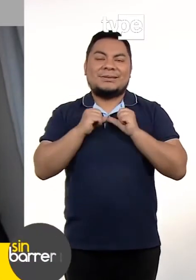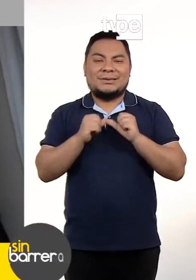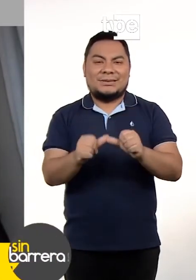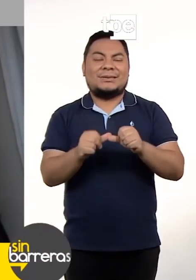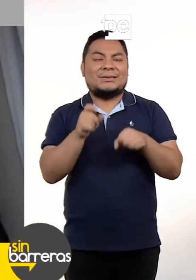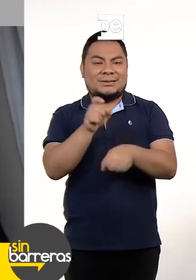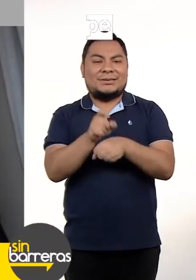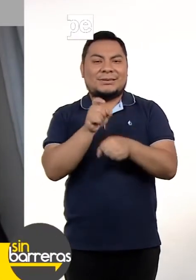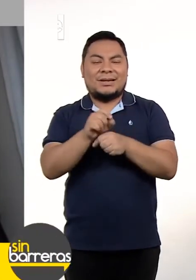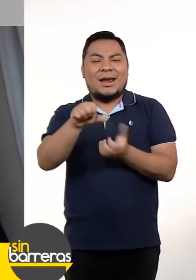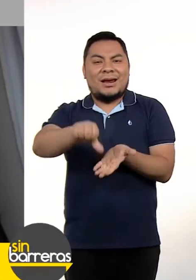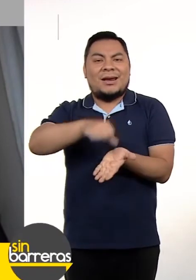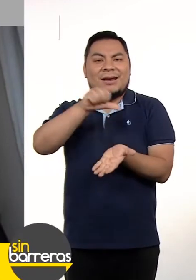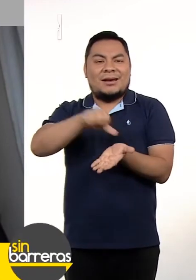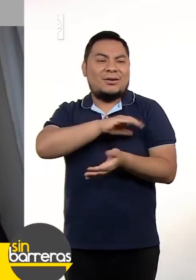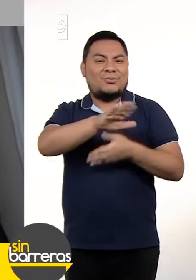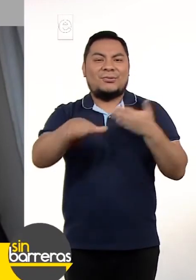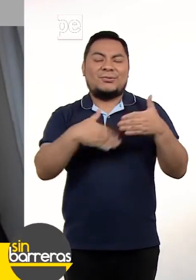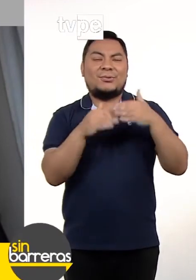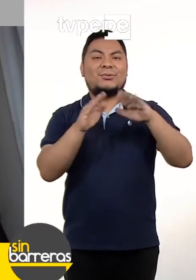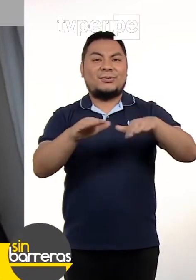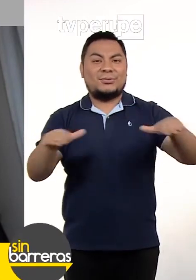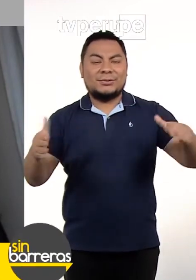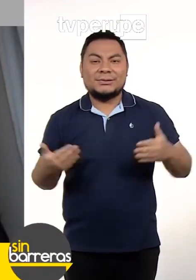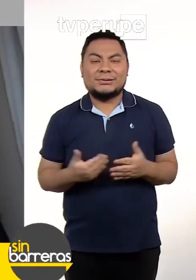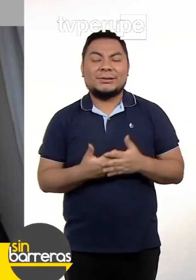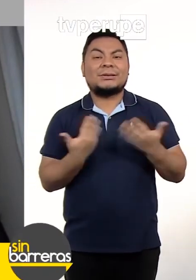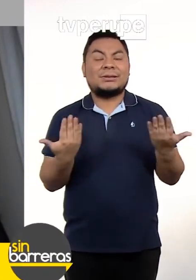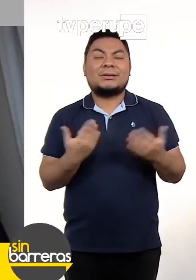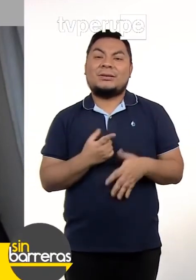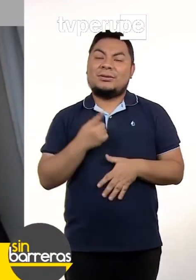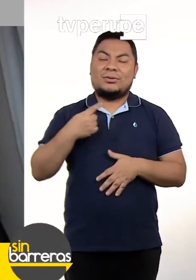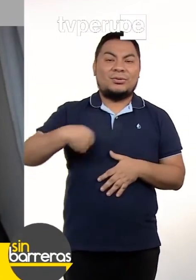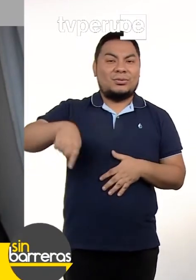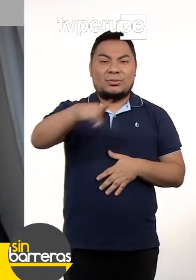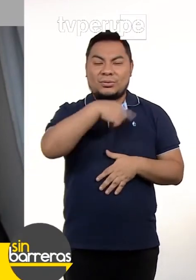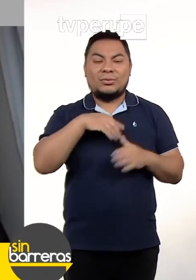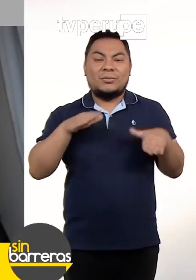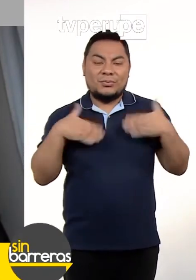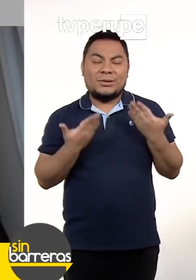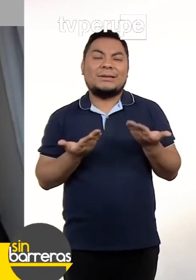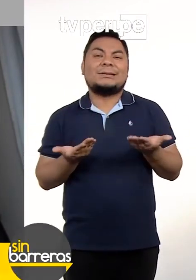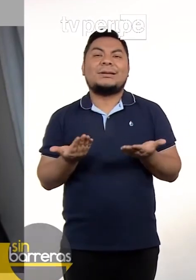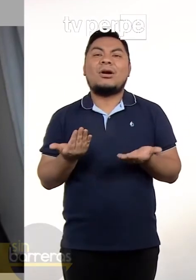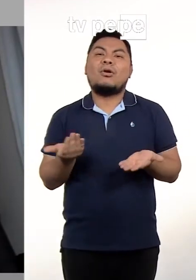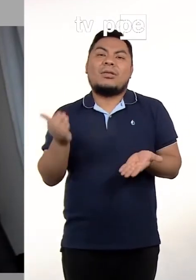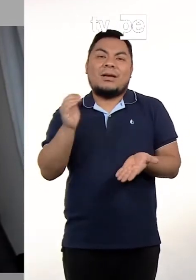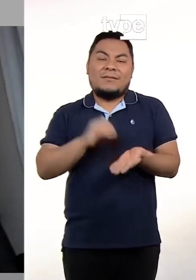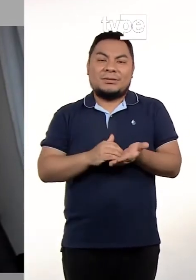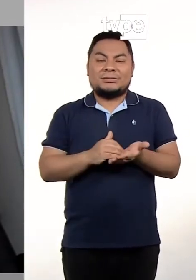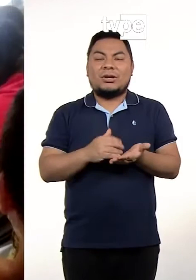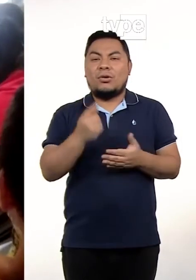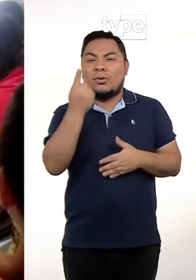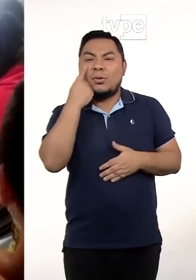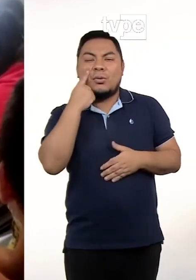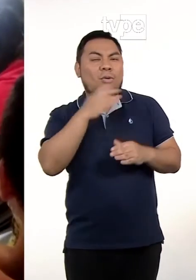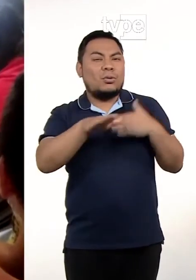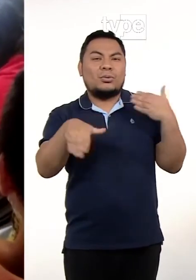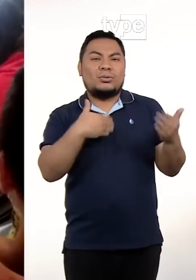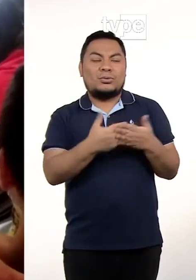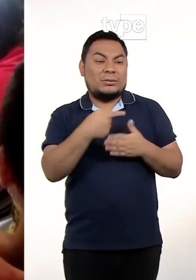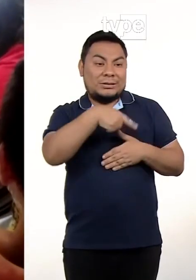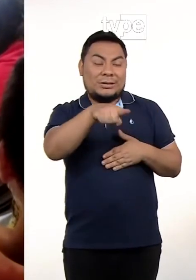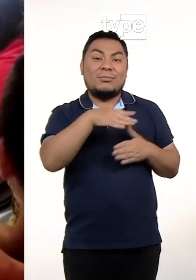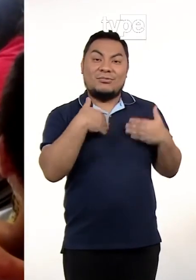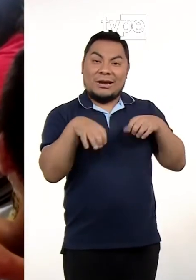seguir cultivando nuestro arte con todos los chicos y que todo pues vuelvan a conocer todo lo